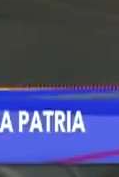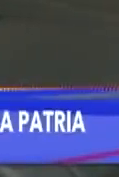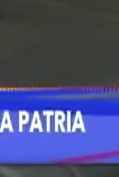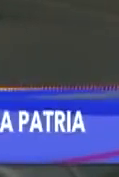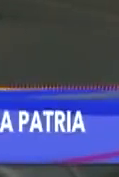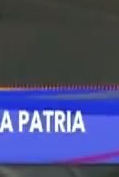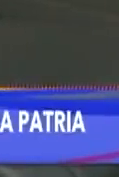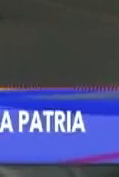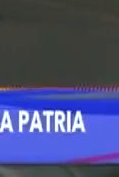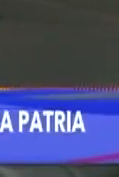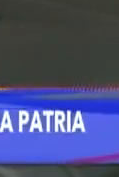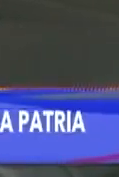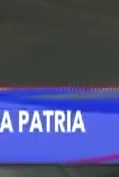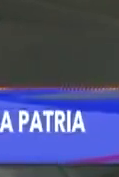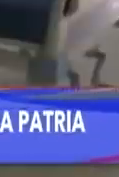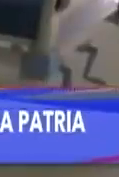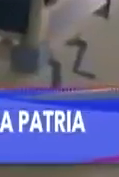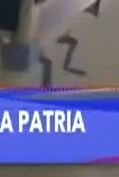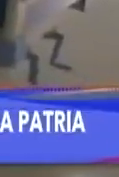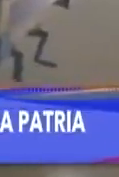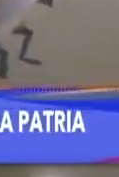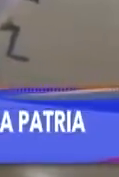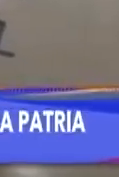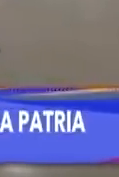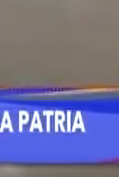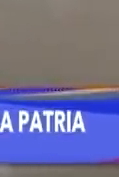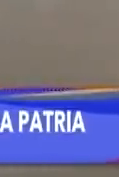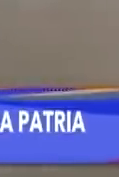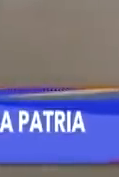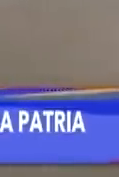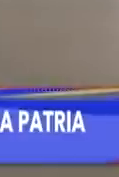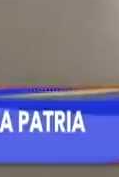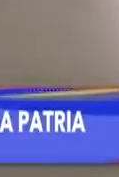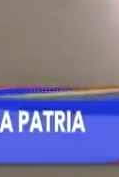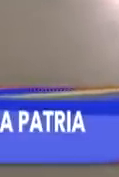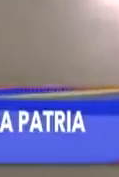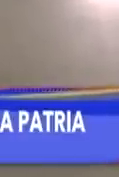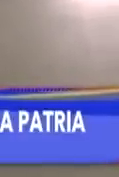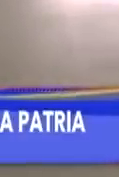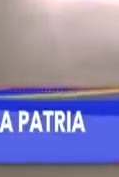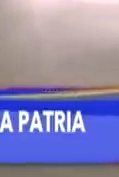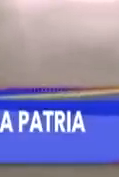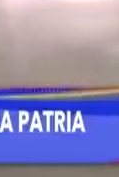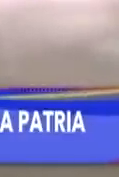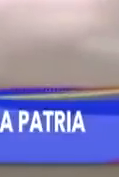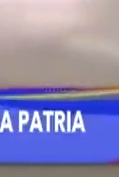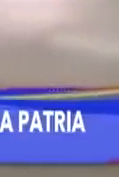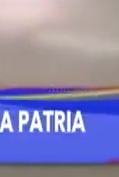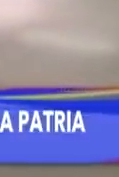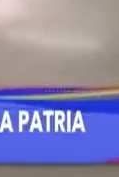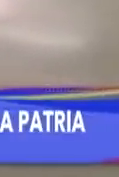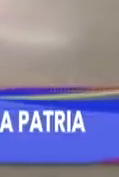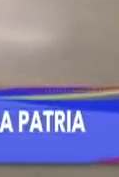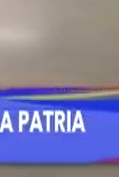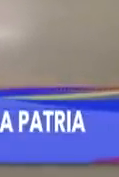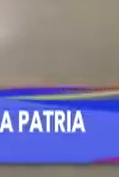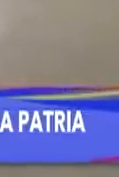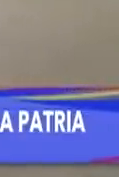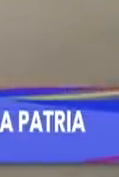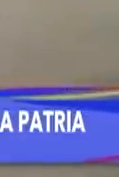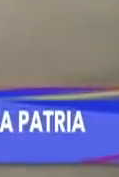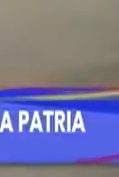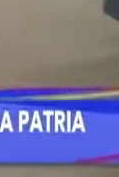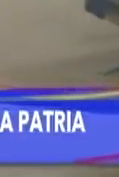presente en este hospital tipo 1, doctor José Antonio Urrestarazu, donde se está poniendo a la orden del pueblo,